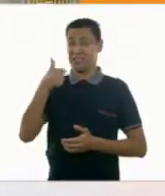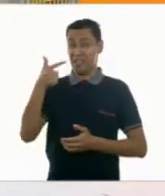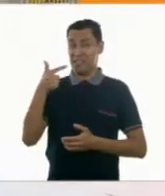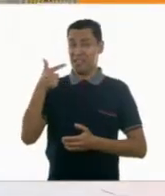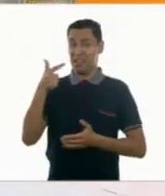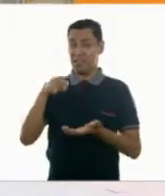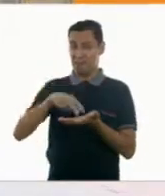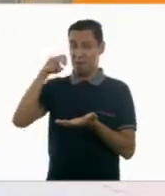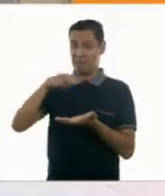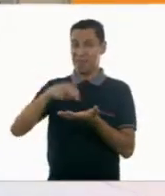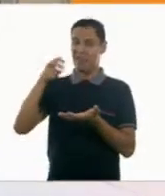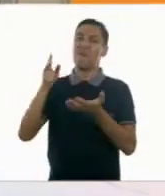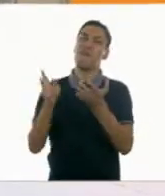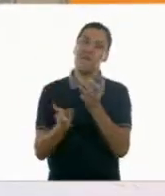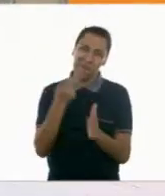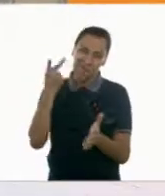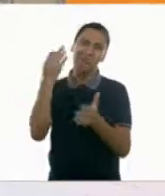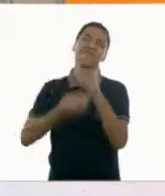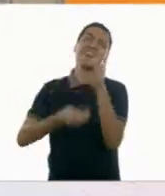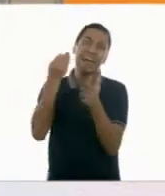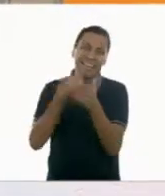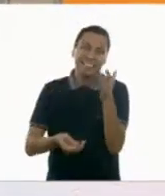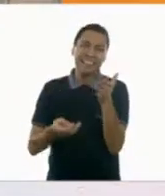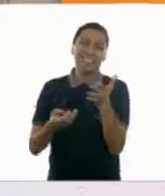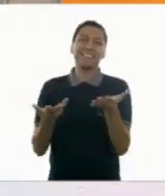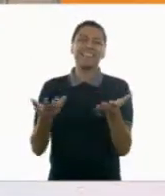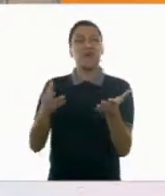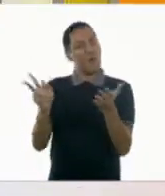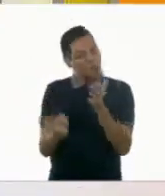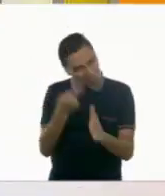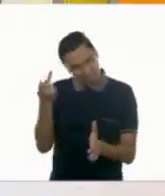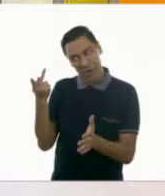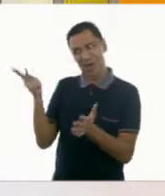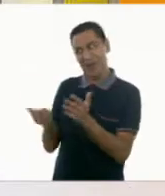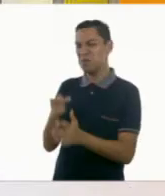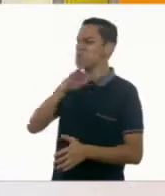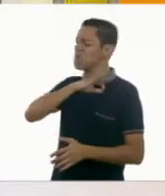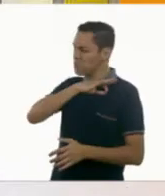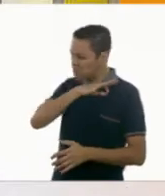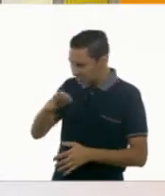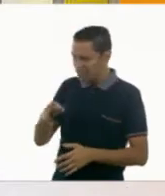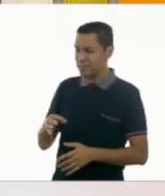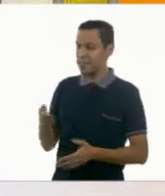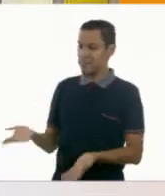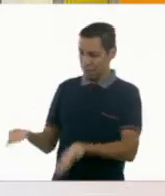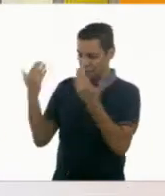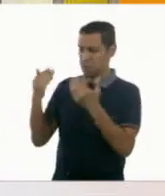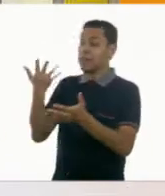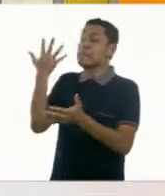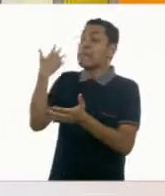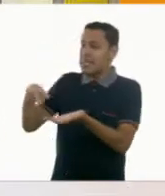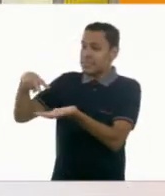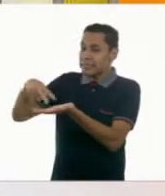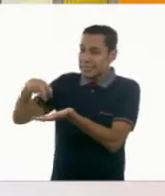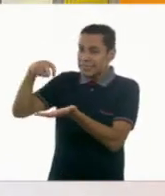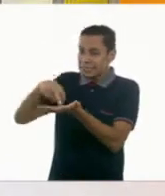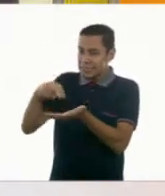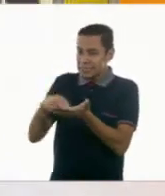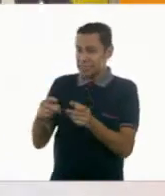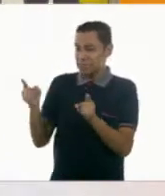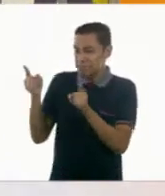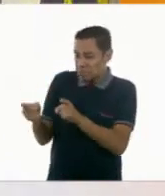6, 7. Otra vez te quedó muy corto. Va de nuevo, Ale. Yo sé que puedes. 10 saltos.